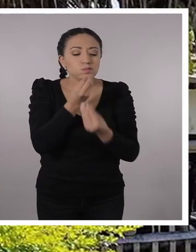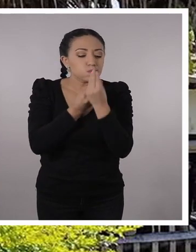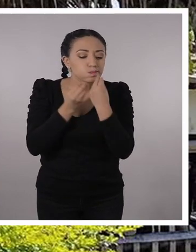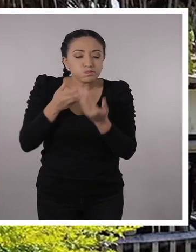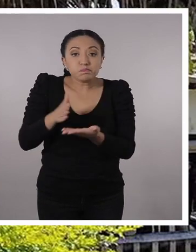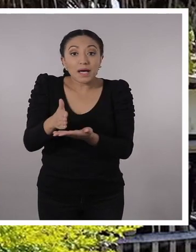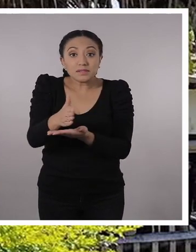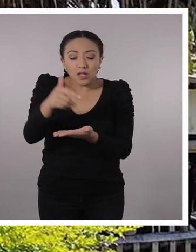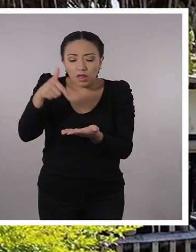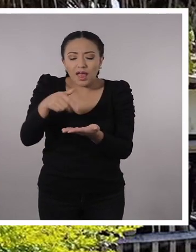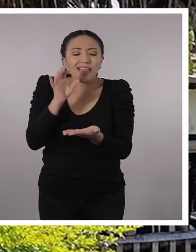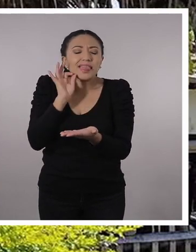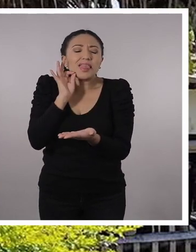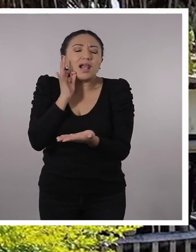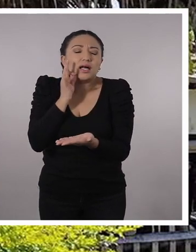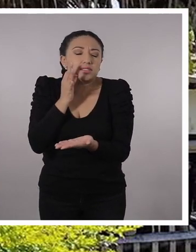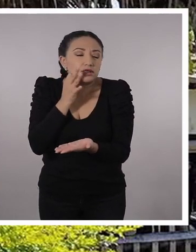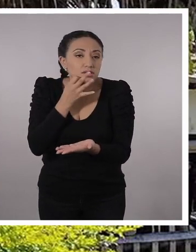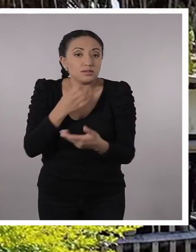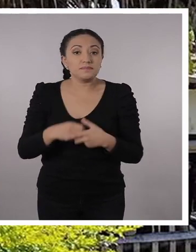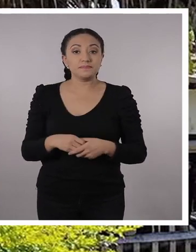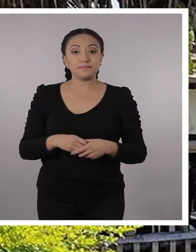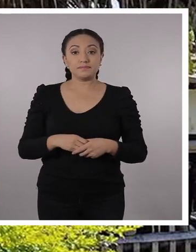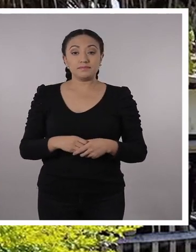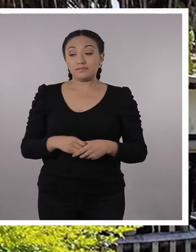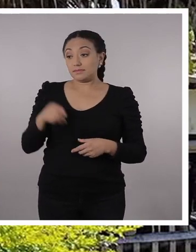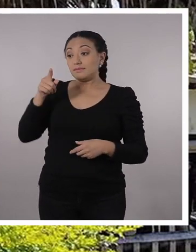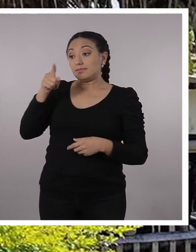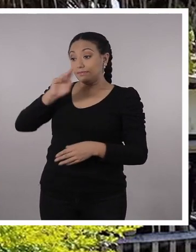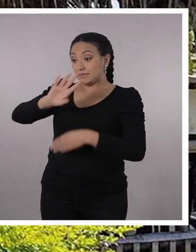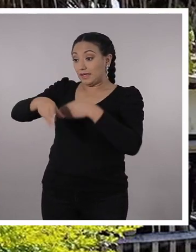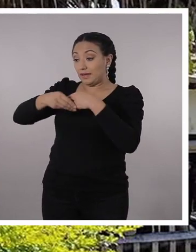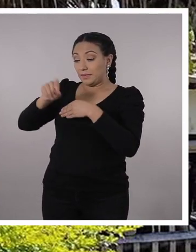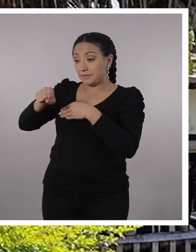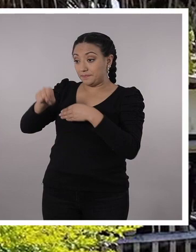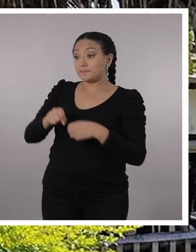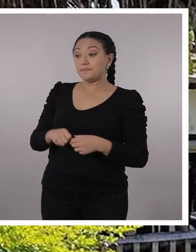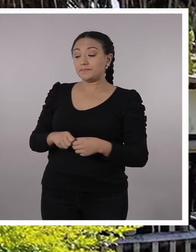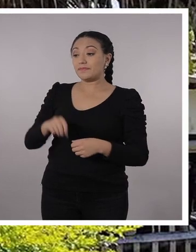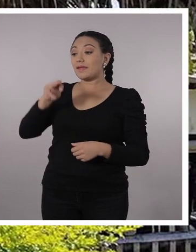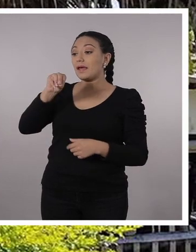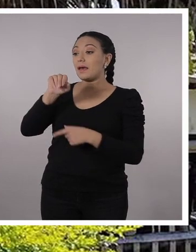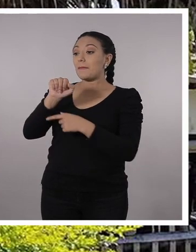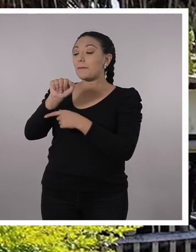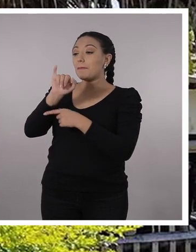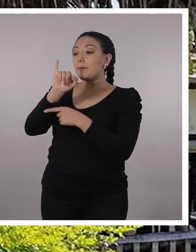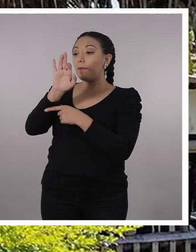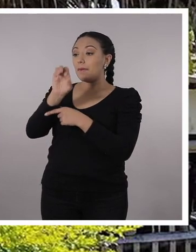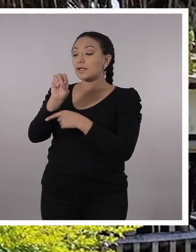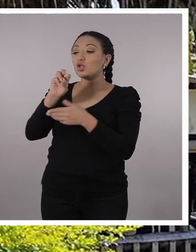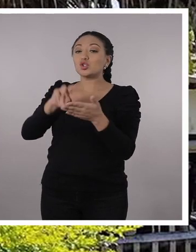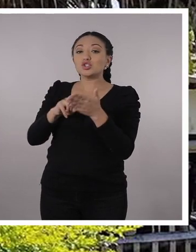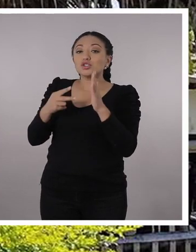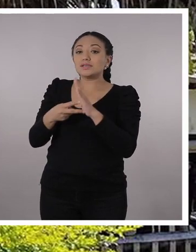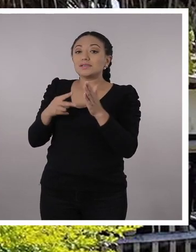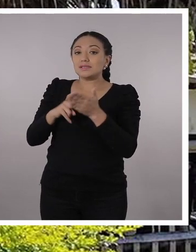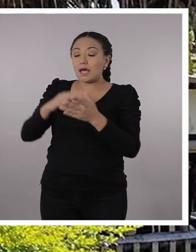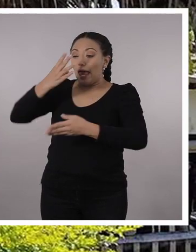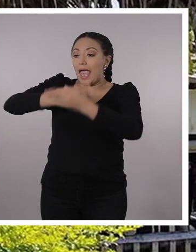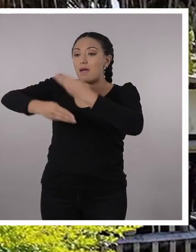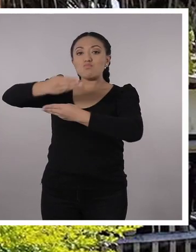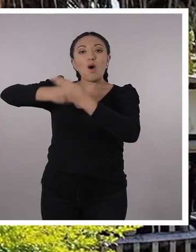delicioso. Además, como dato curioso, Nelly, sabías que maito en quichua significa envuelto